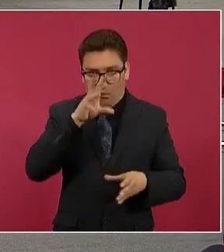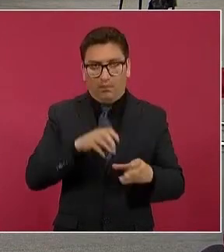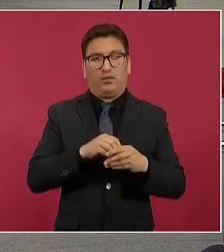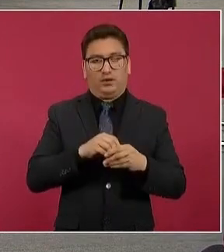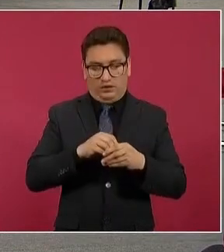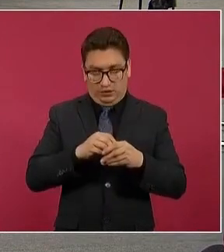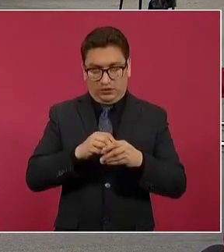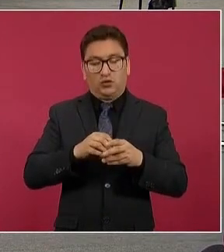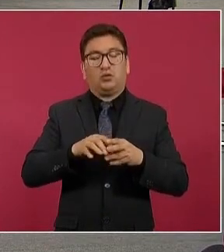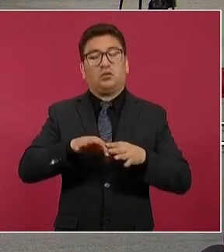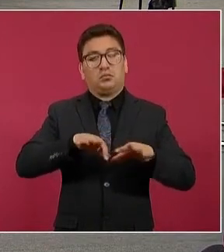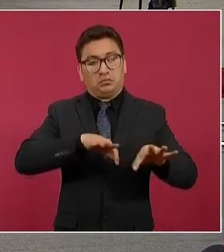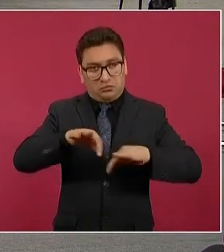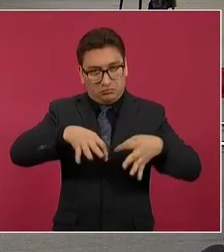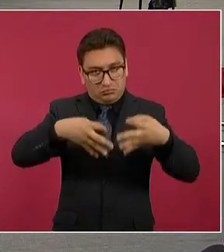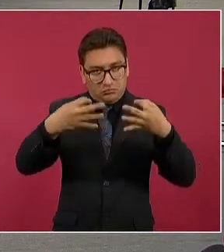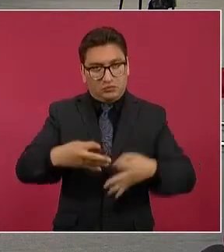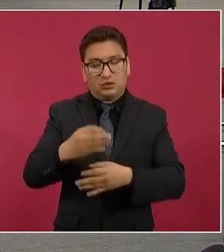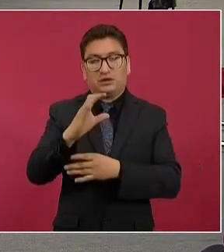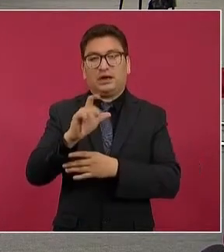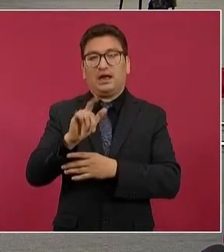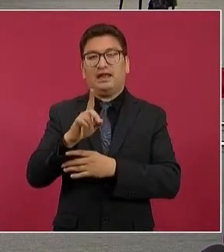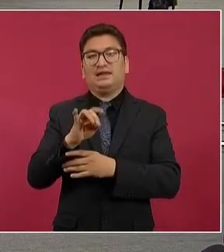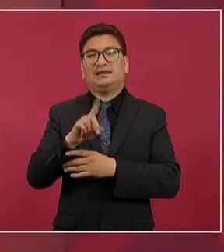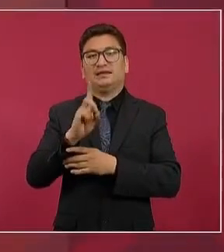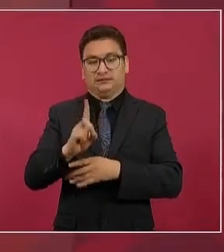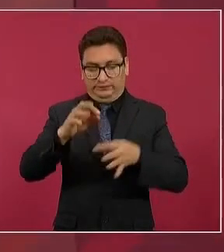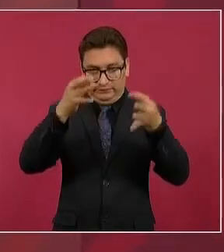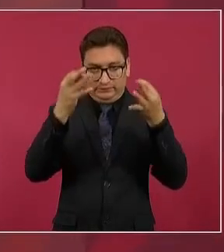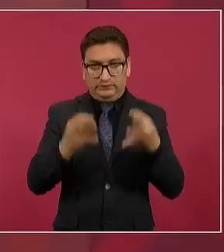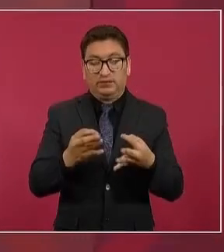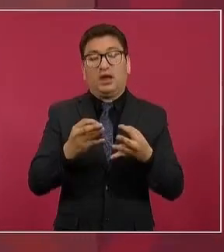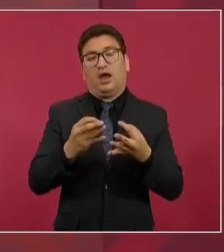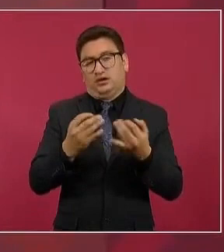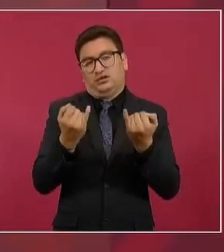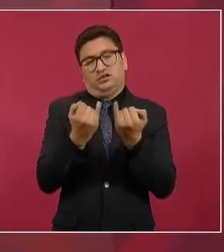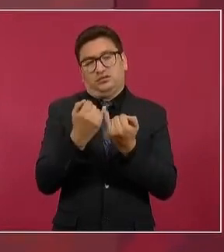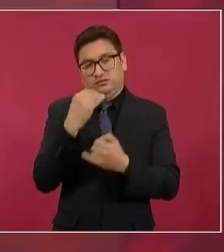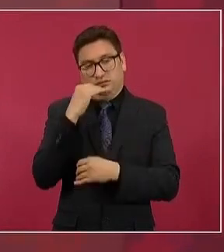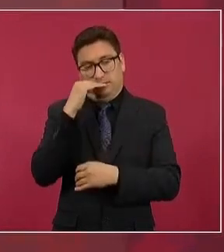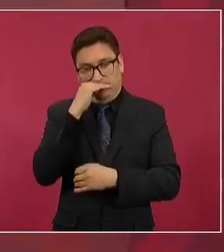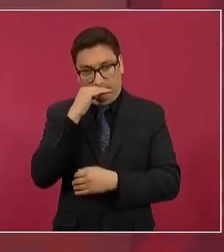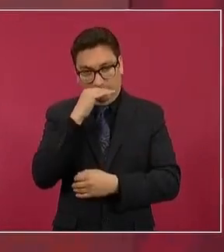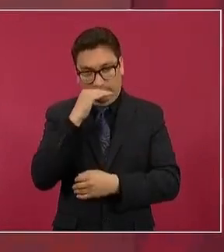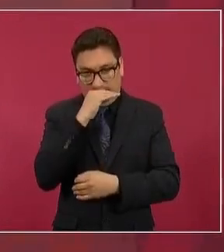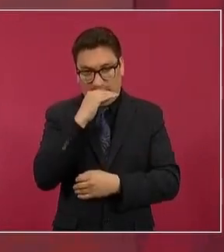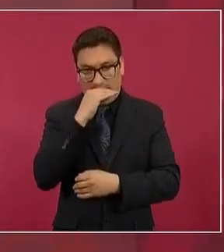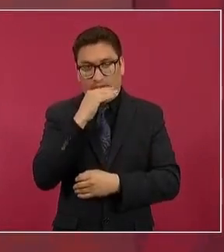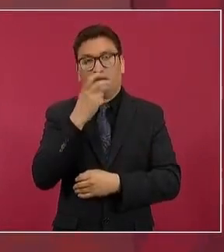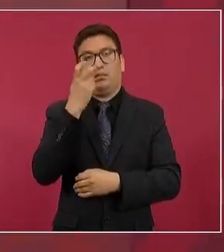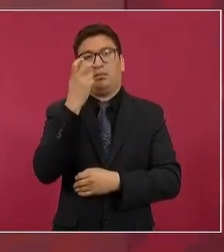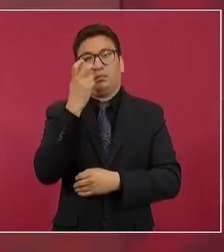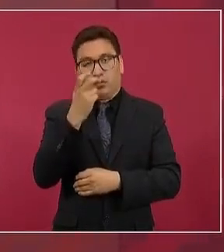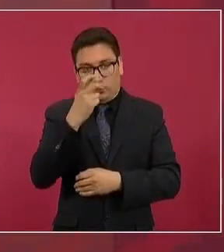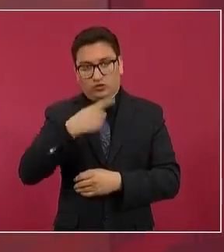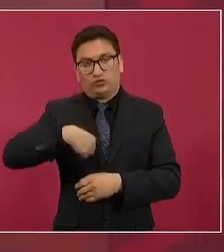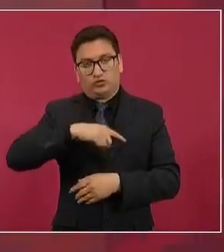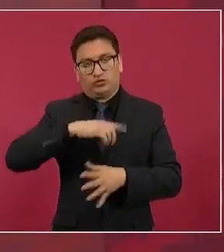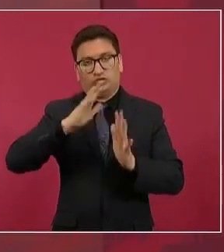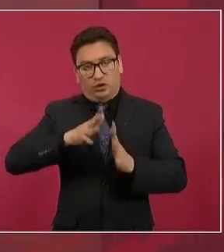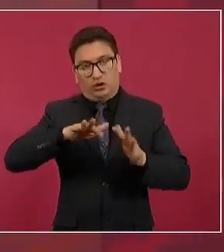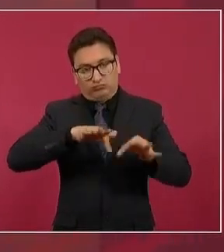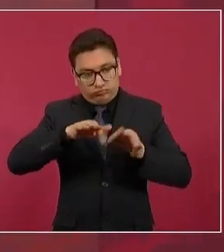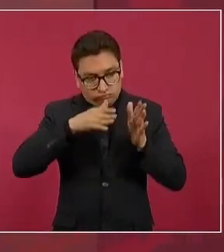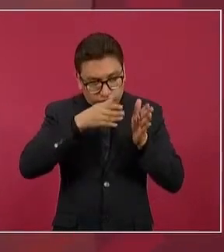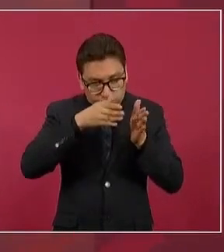eficiente, de calidad y al mismo tiempo gratuito. Entonces, como ya estamos trabajando en esto,